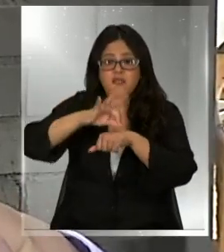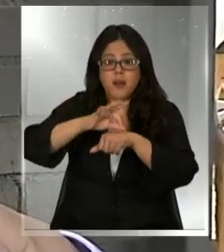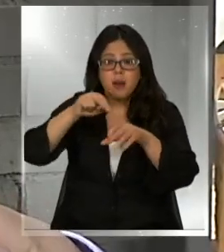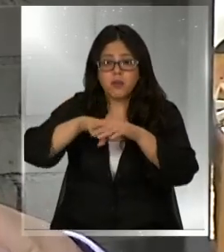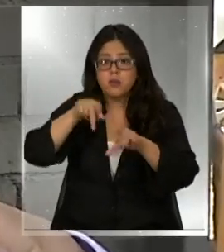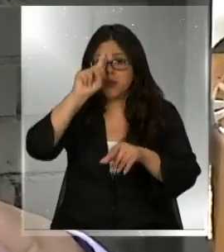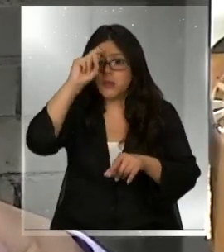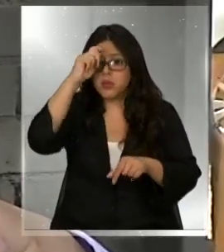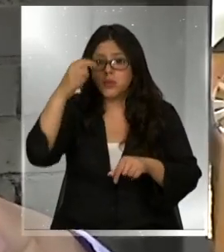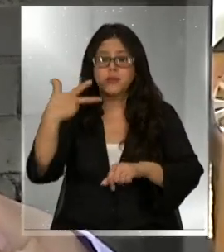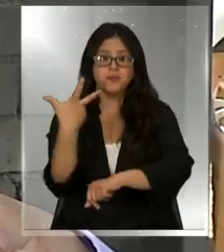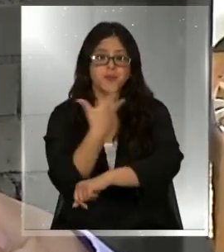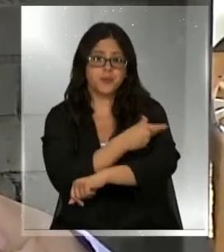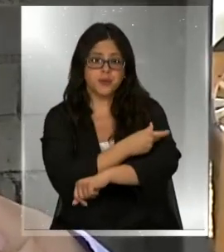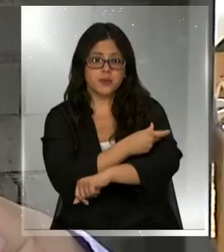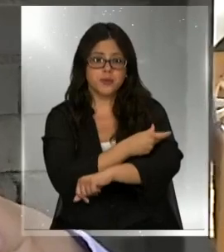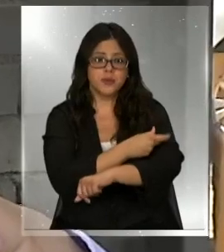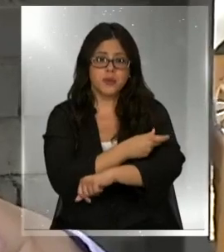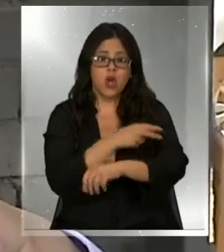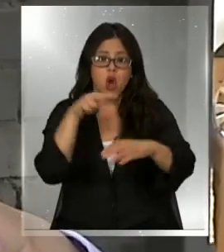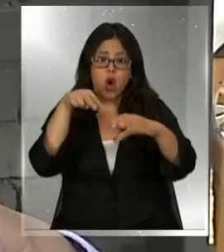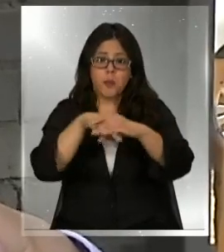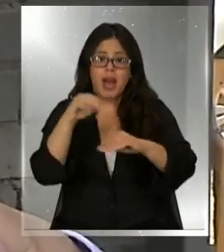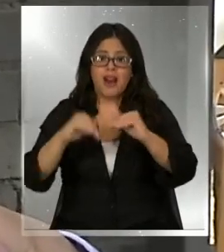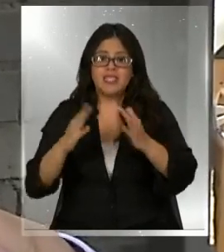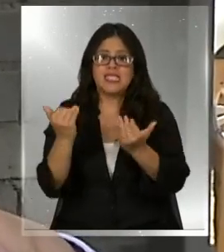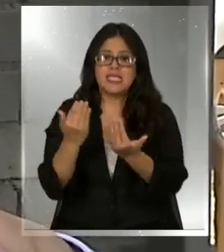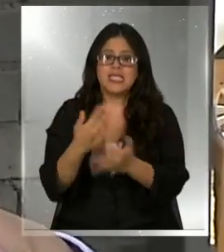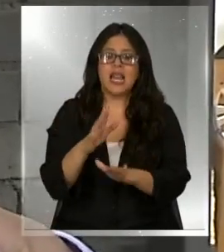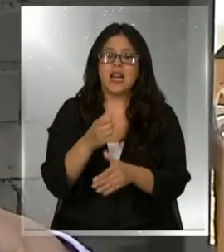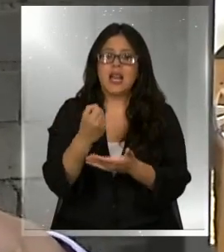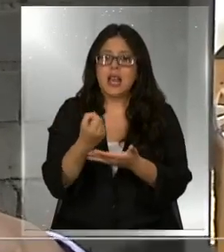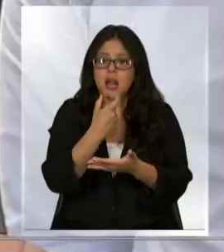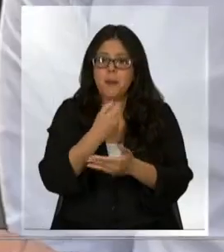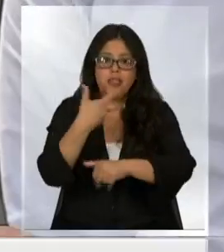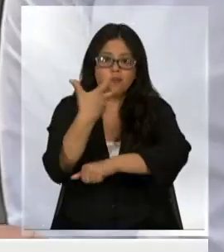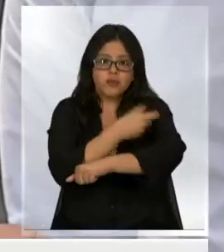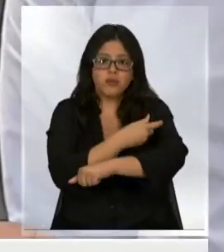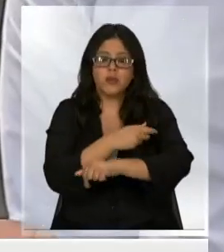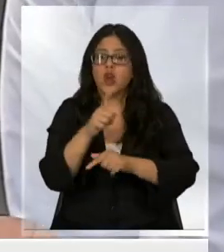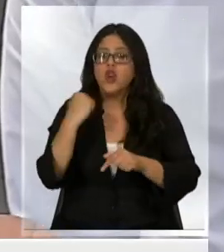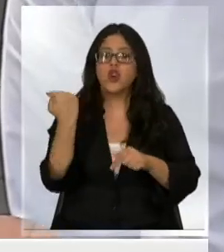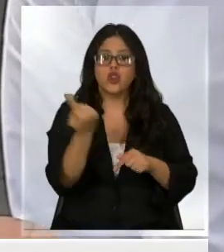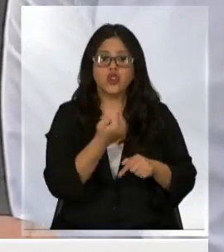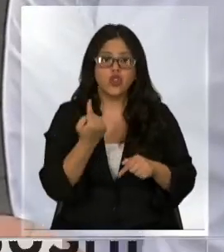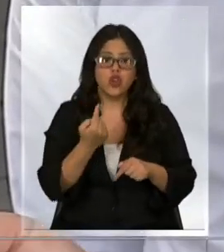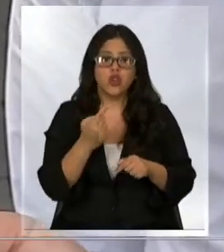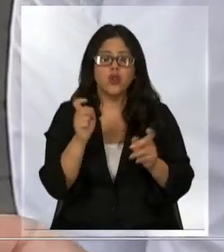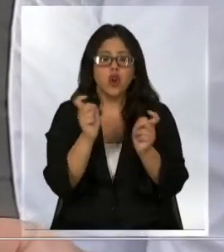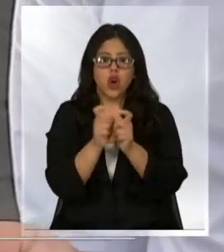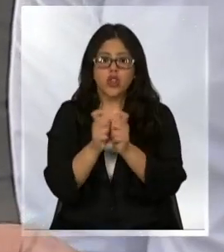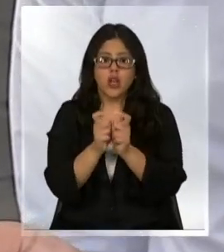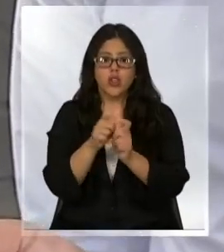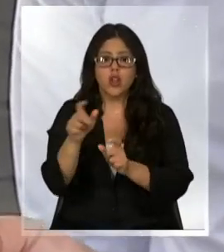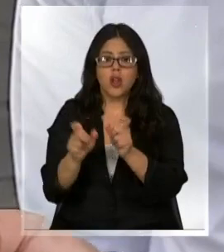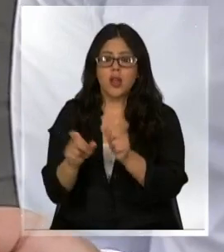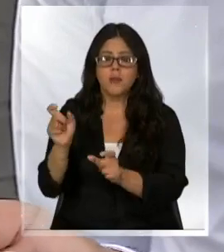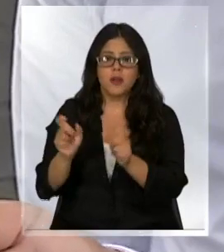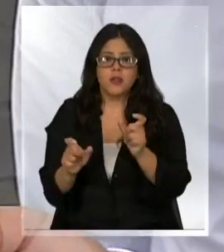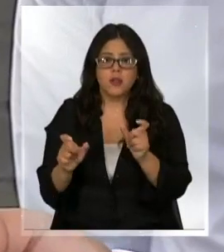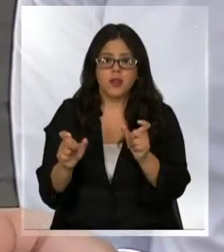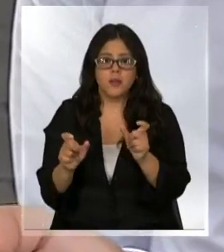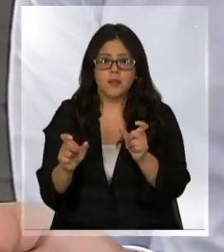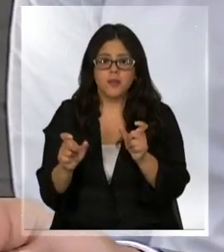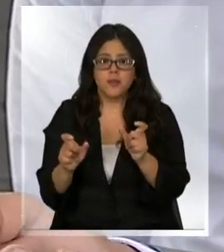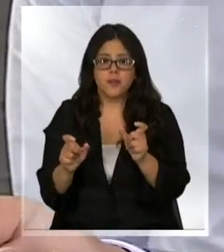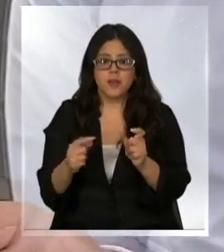muchos de ellos endovenosos, pero la hospitalización requiere a veces antibióticos endovenosos. Hemos estado en contacto con las personas